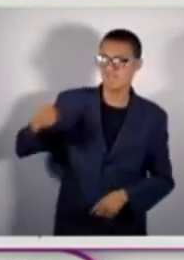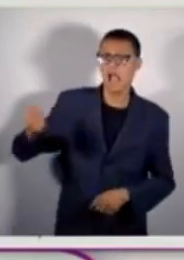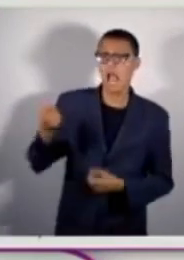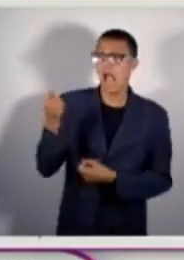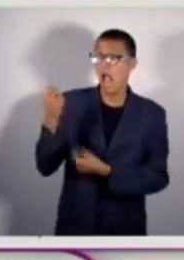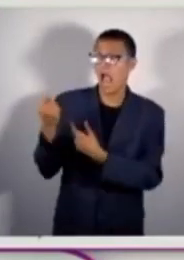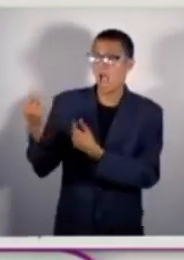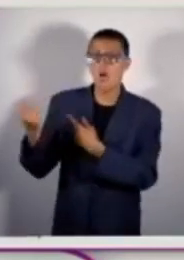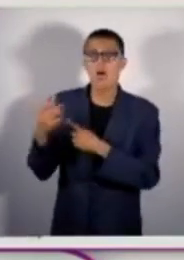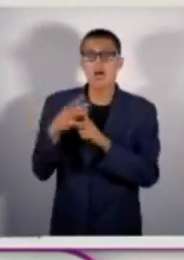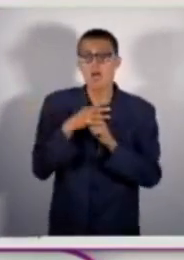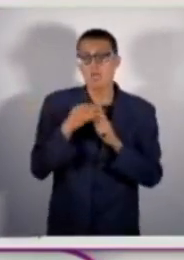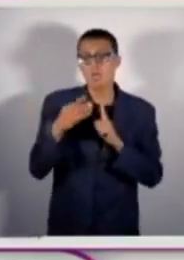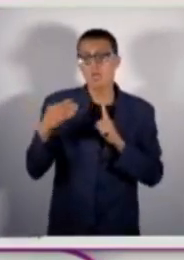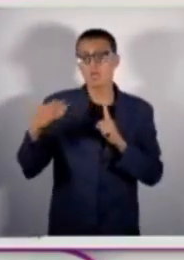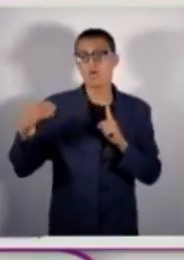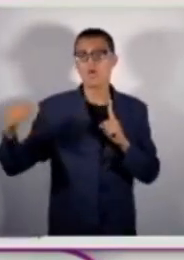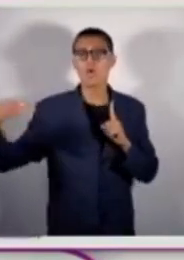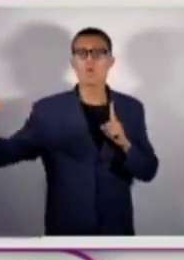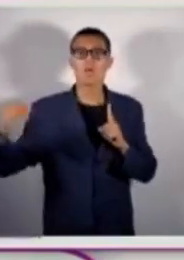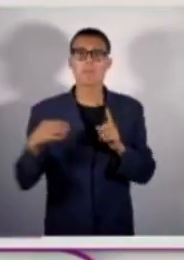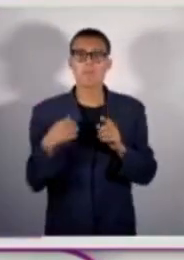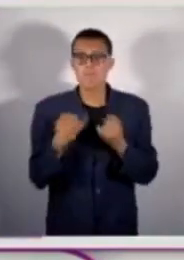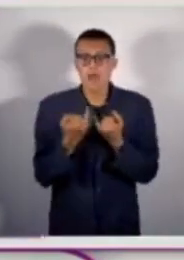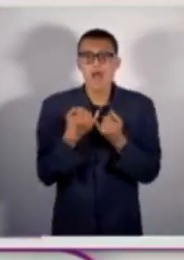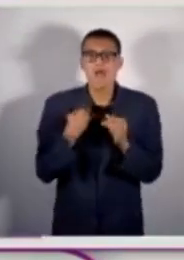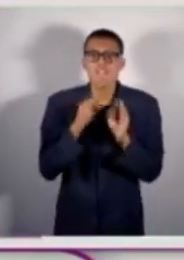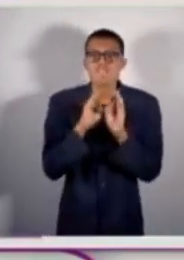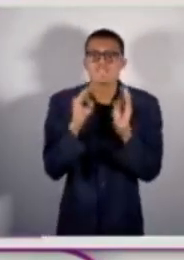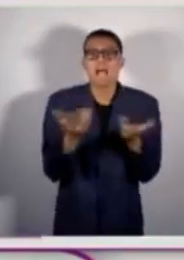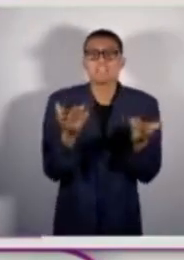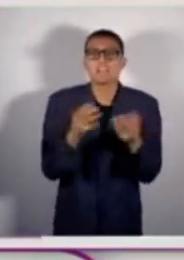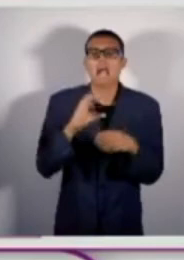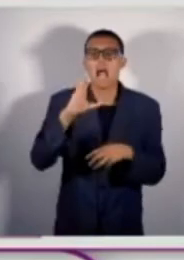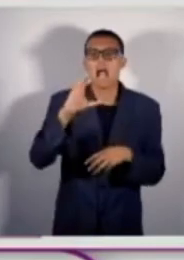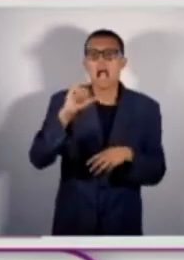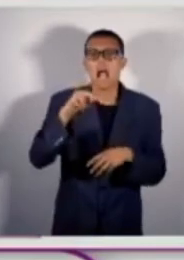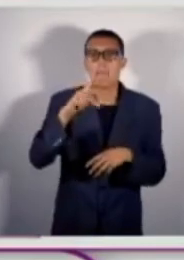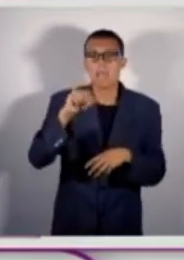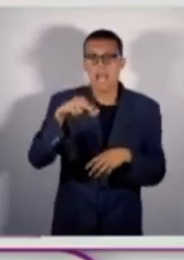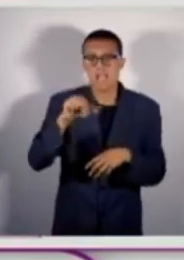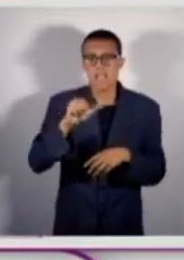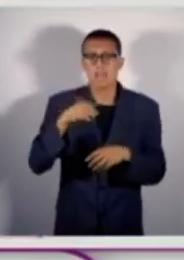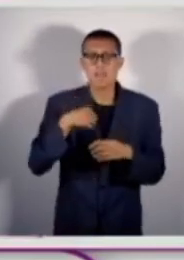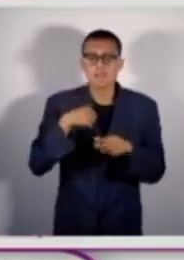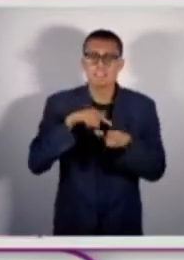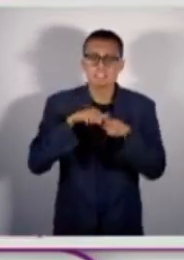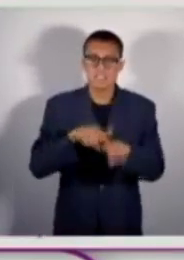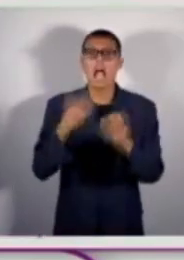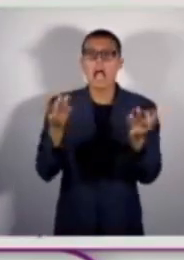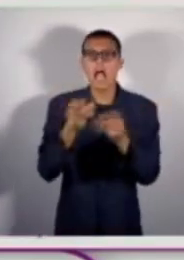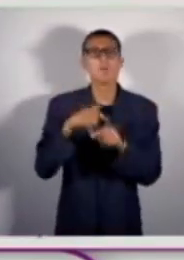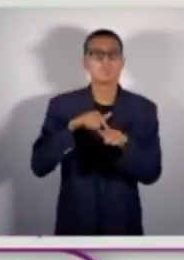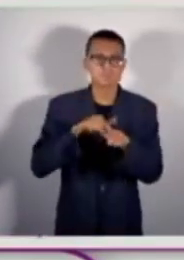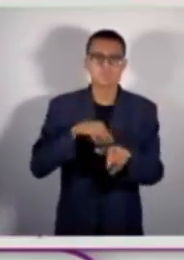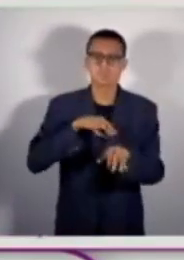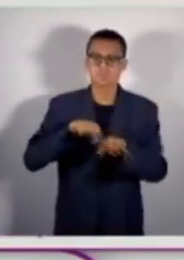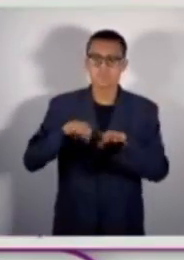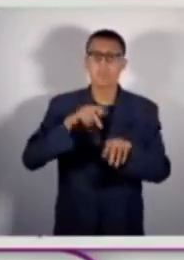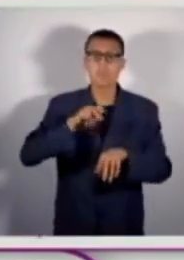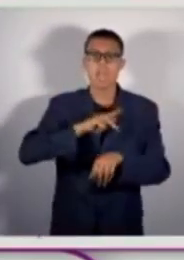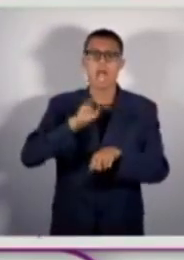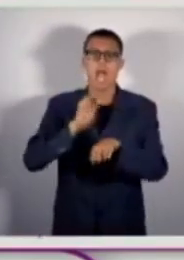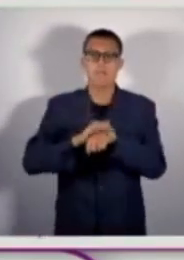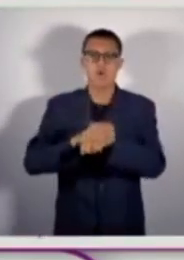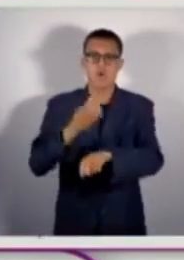replicado nuestra propuesta, nuestro discurso y hasta nuestra forma de hacer campaña. Seguiremos imponiendo tendencia en los próximos días, y mi amigo y compañero